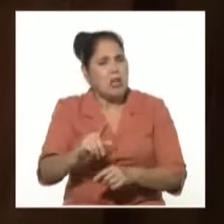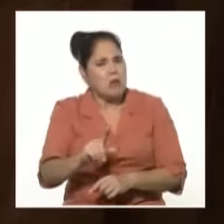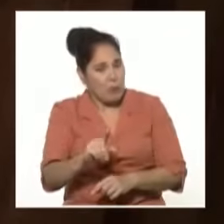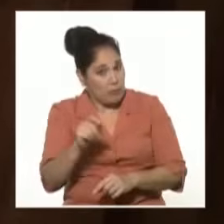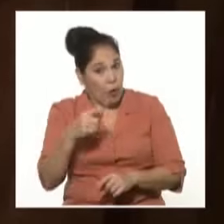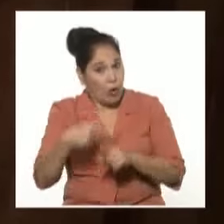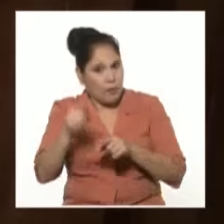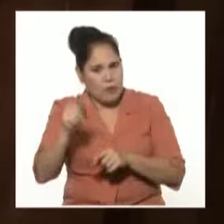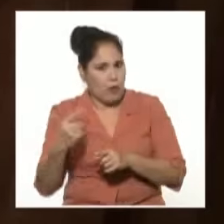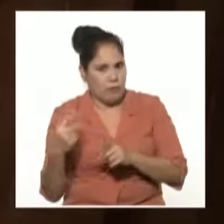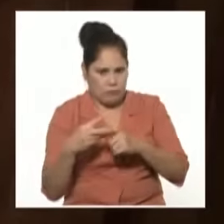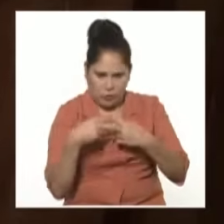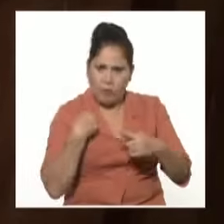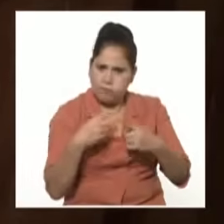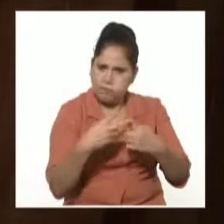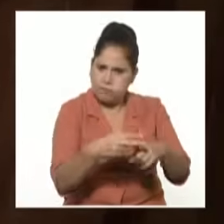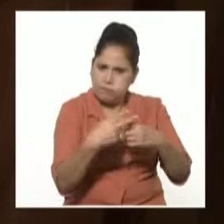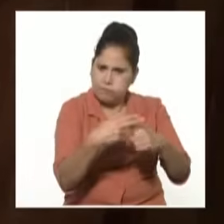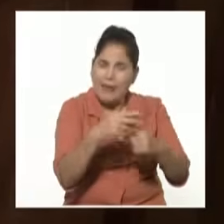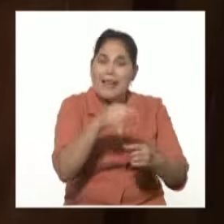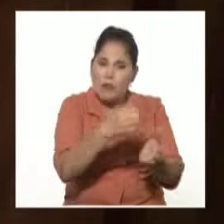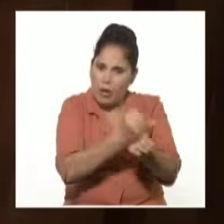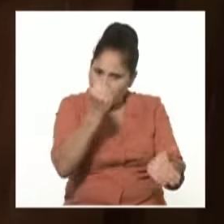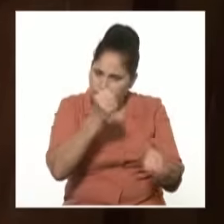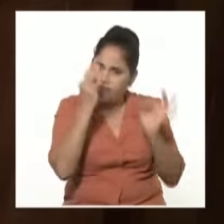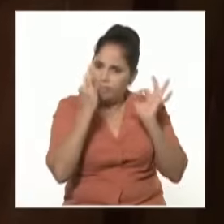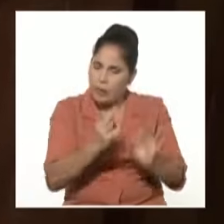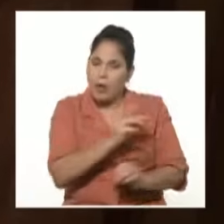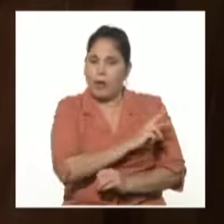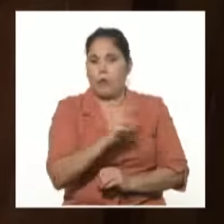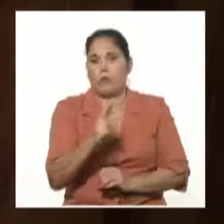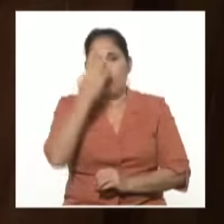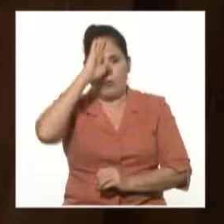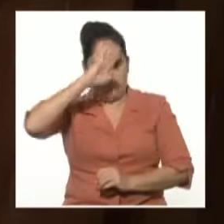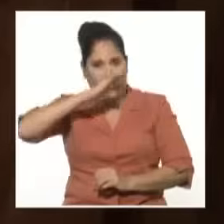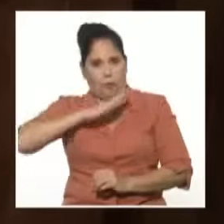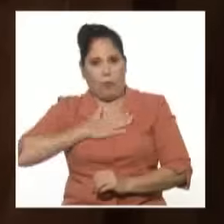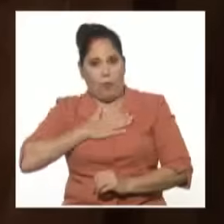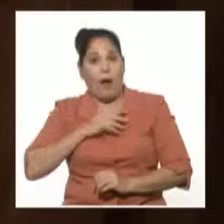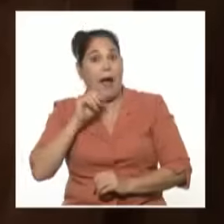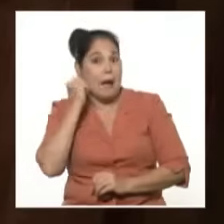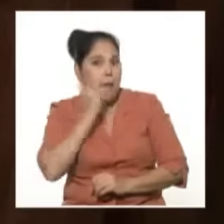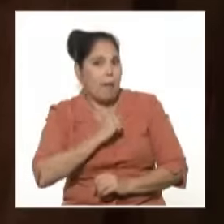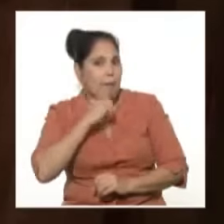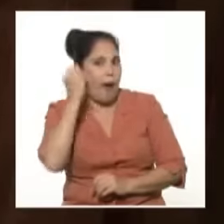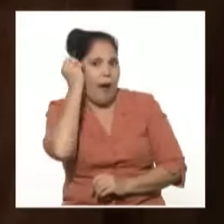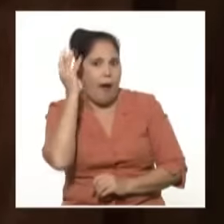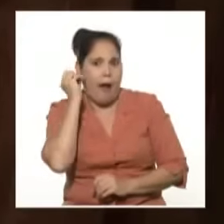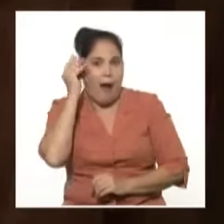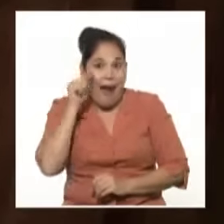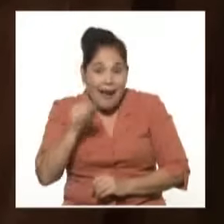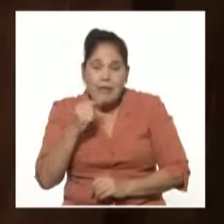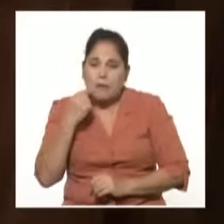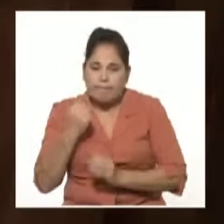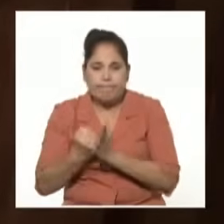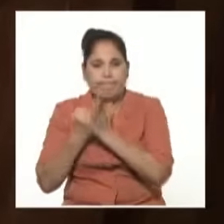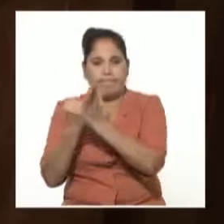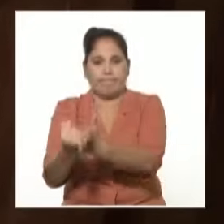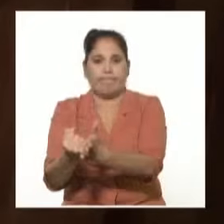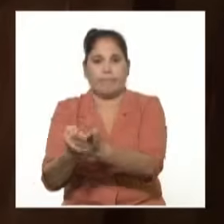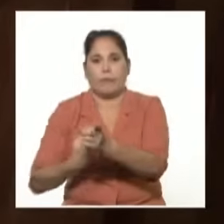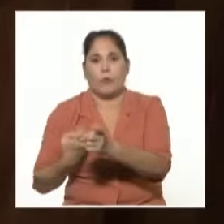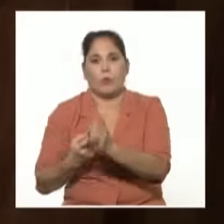y ratificar con ellos la vitalidad de la revolución donde más creatividad demanda la